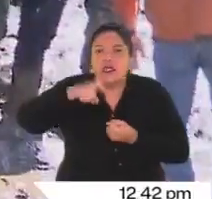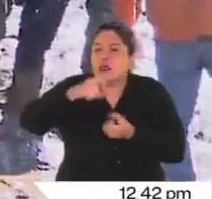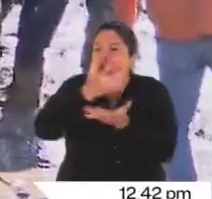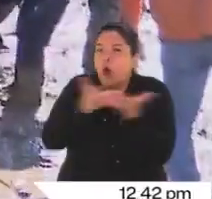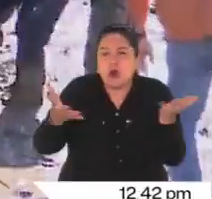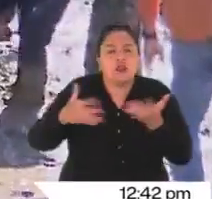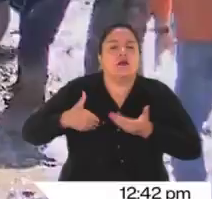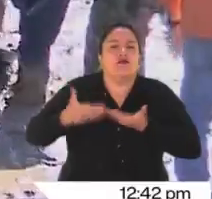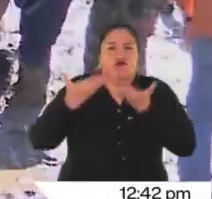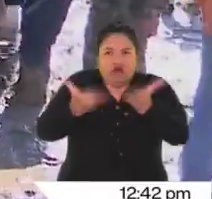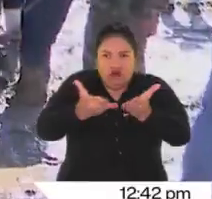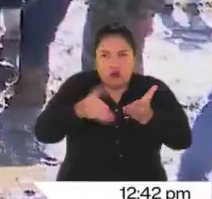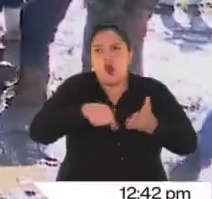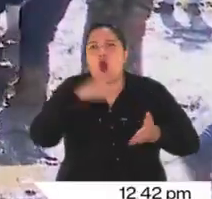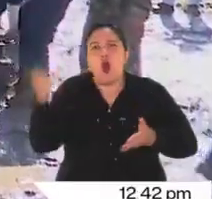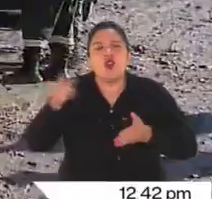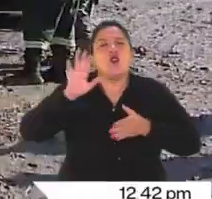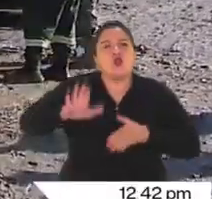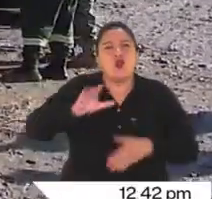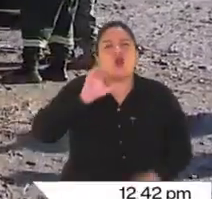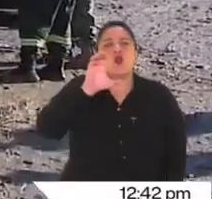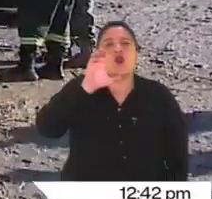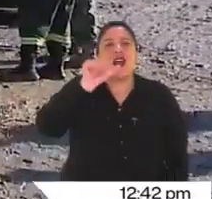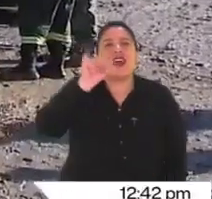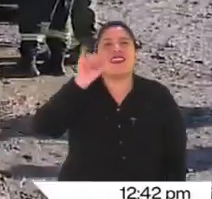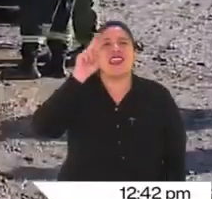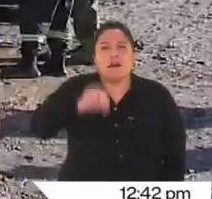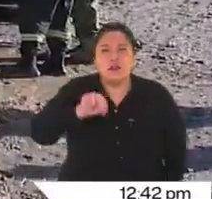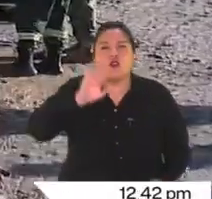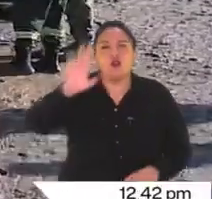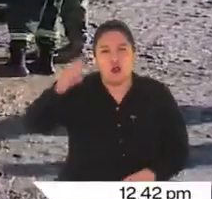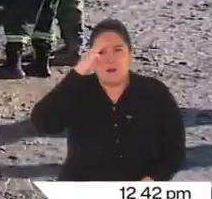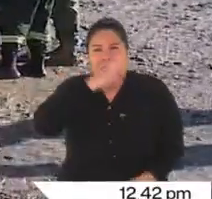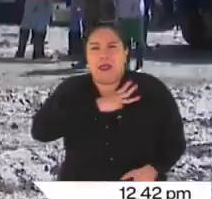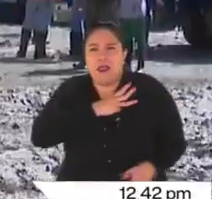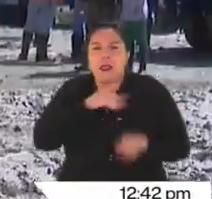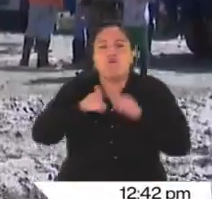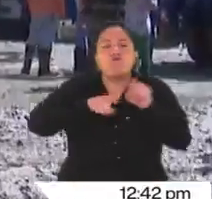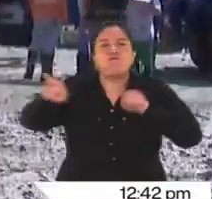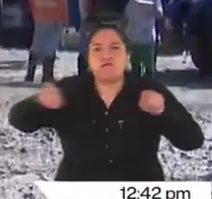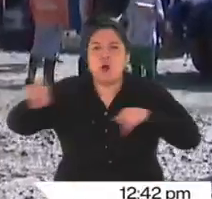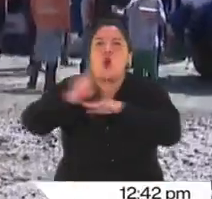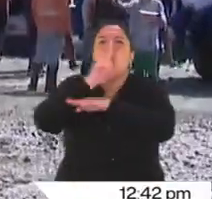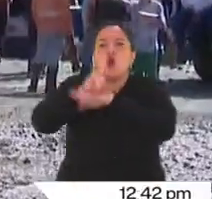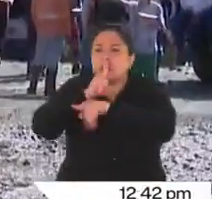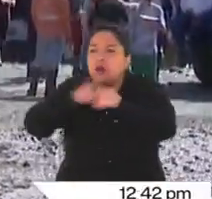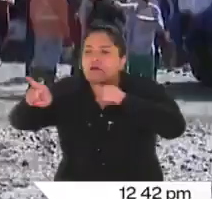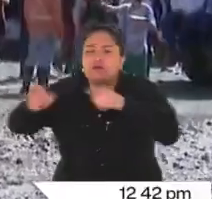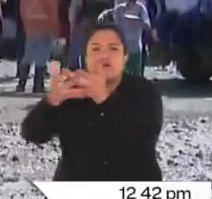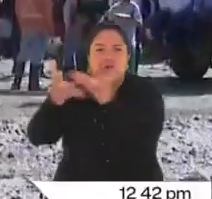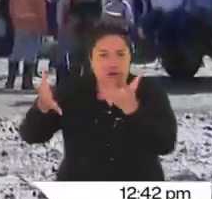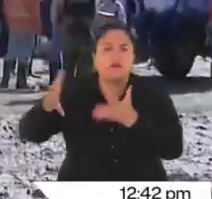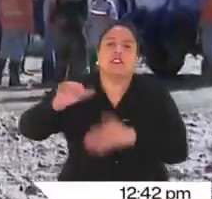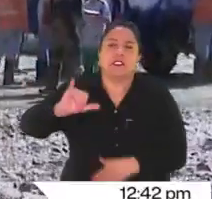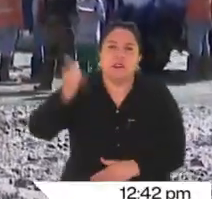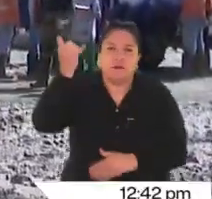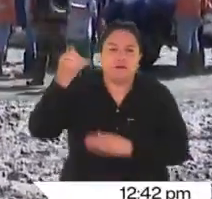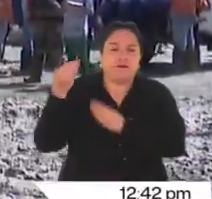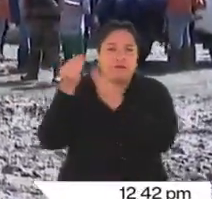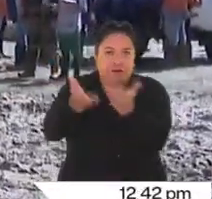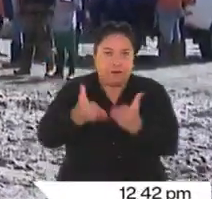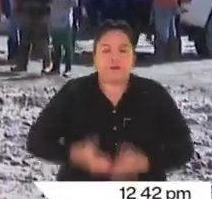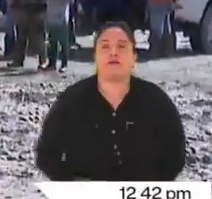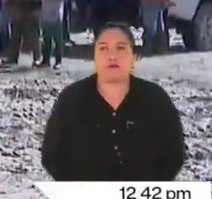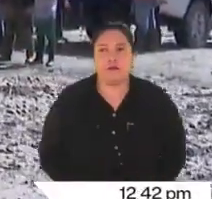Aeronaves que están listas en la base militar de Catam para cuando sean requeridas. Lo que ustedes están viendo ahí es